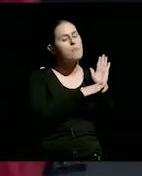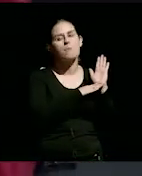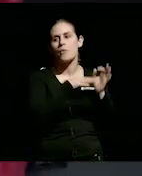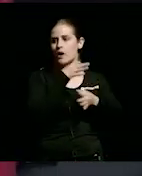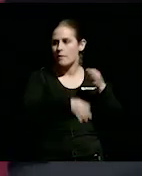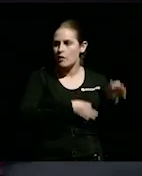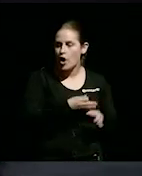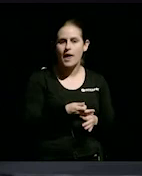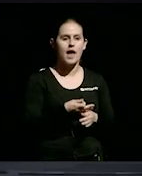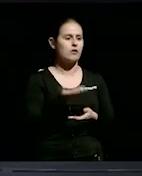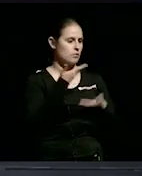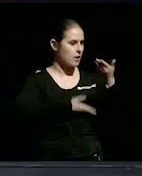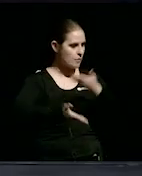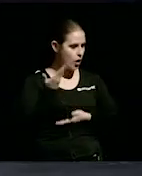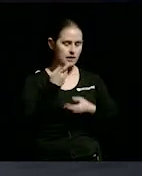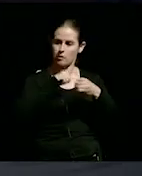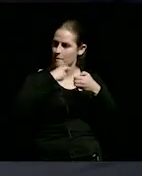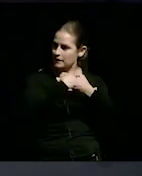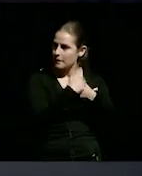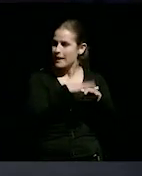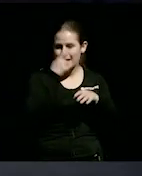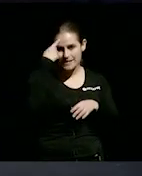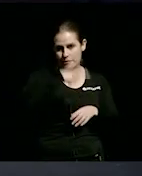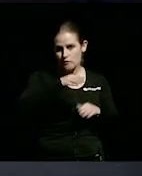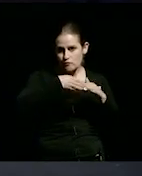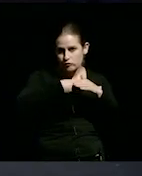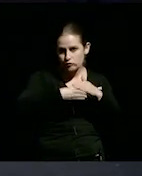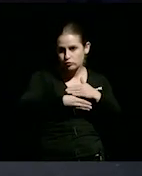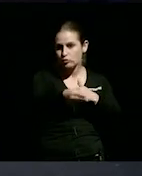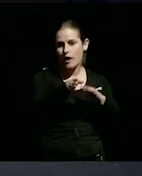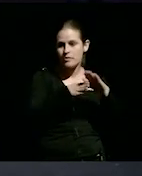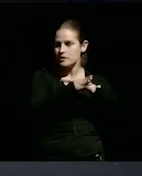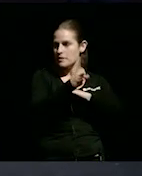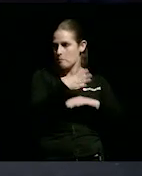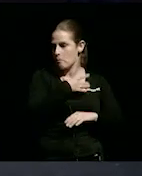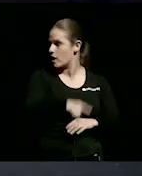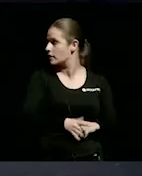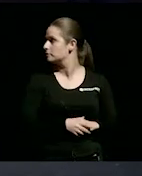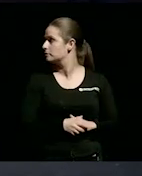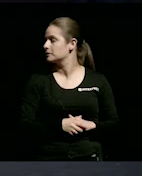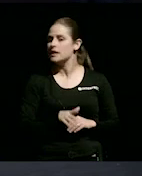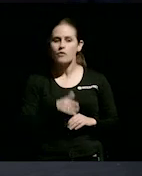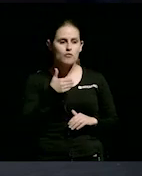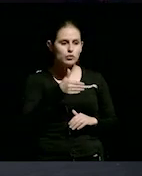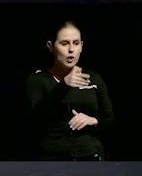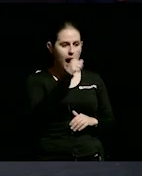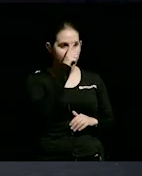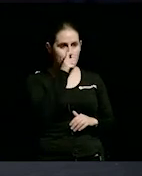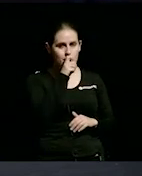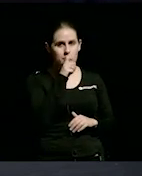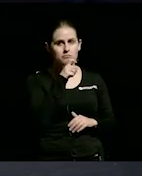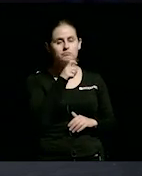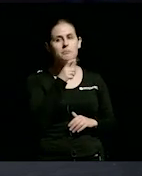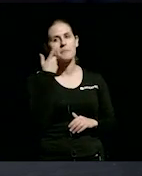vean esto que está pasando, para que poco a poco se vaya haciendo extensivo y que dentro de unos años pues podamos hablar